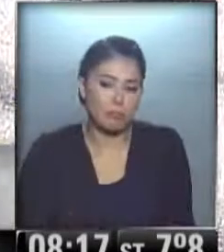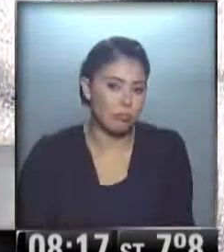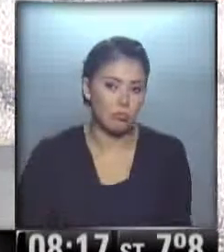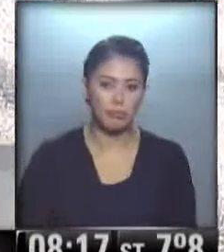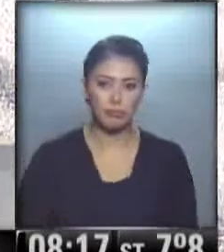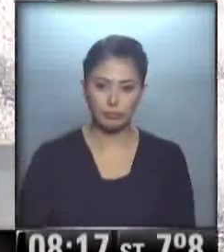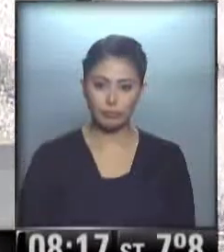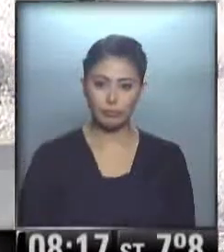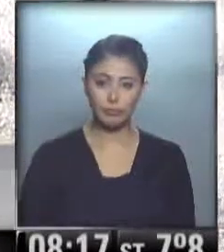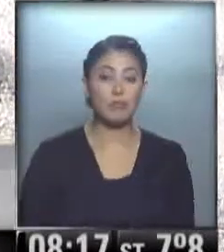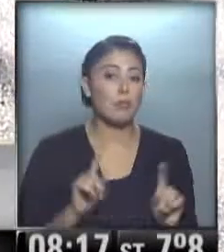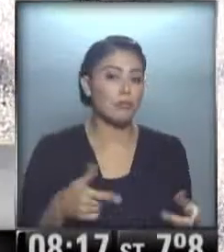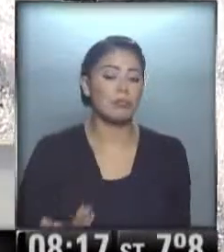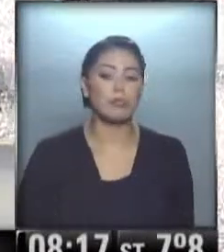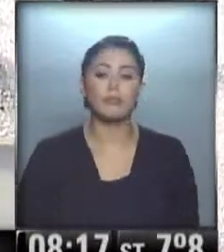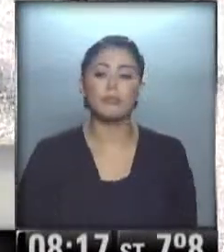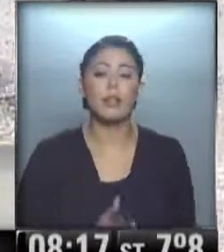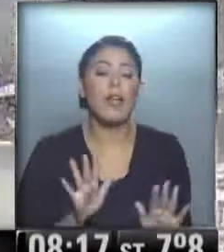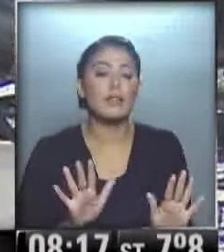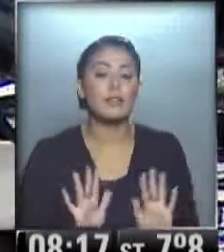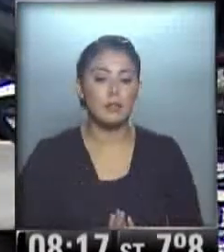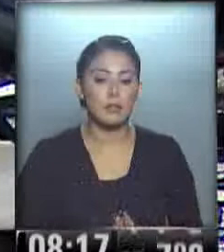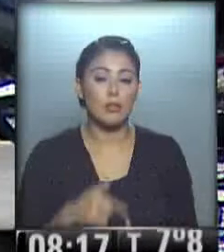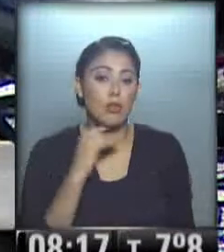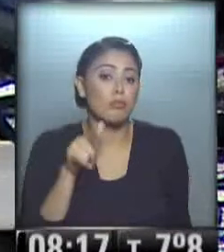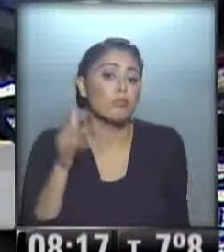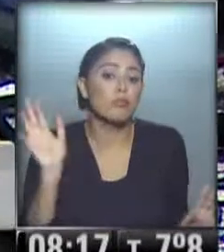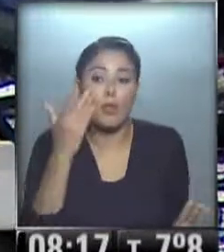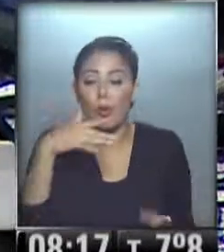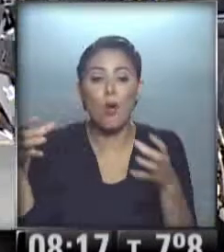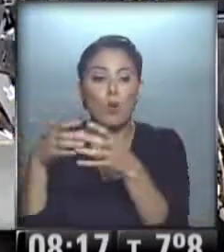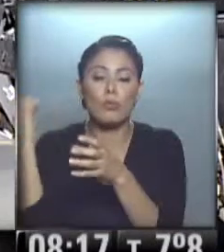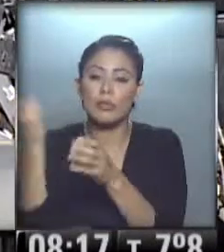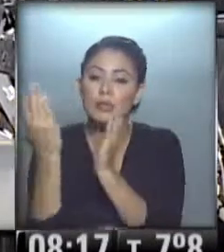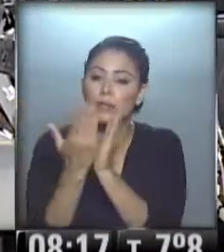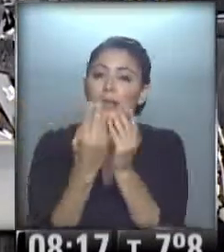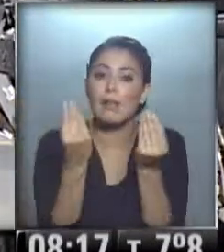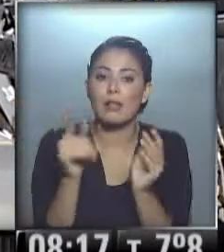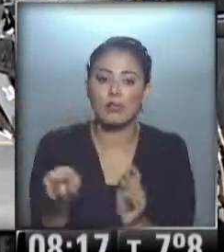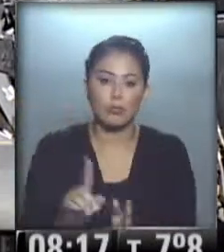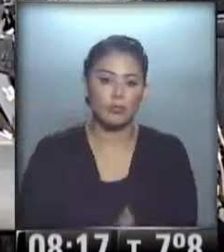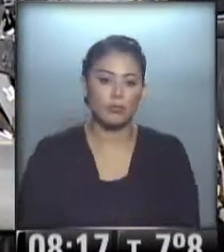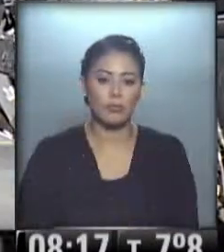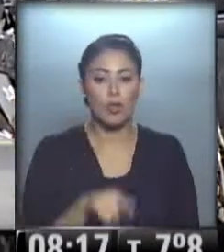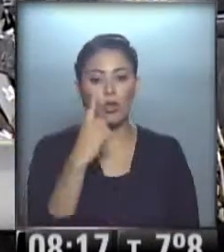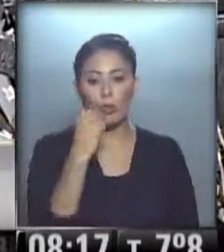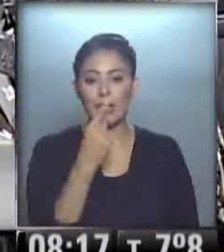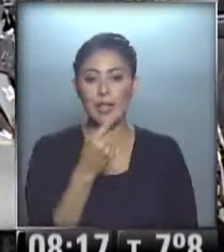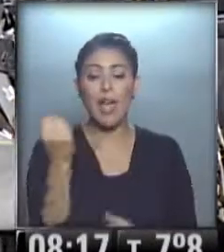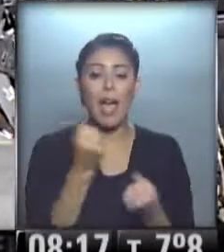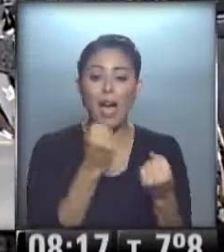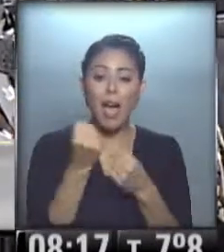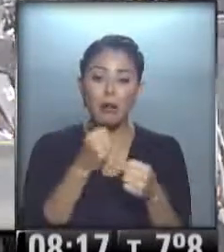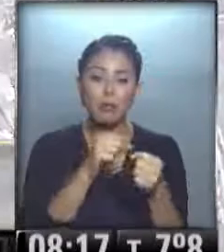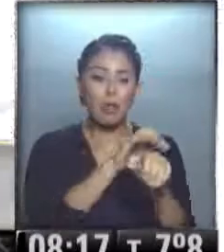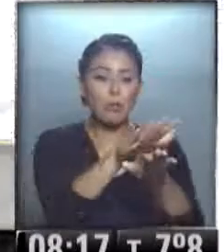en esas maniobras que ha sucedido. Eso, no sé, los peritos dirán qué sucedió. El auto al final que impactó con todos los autos